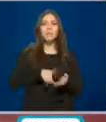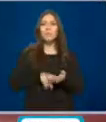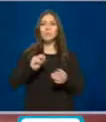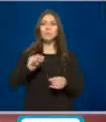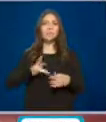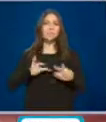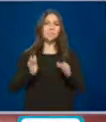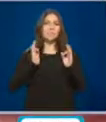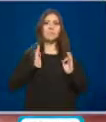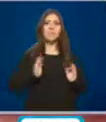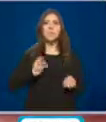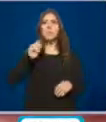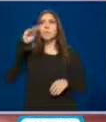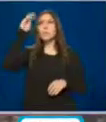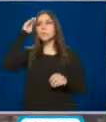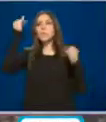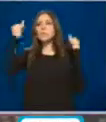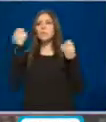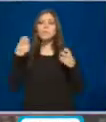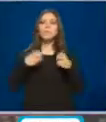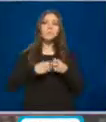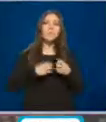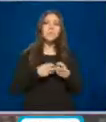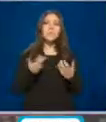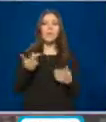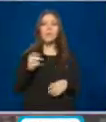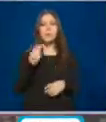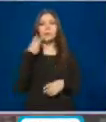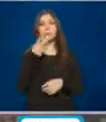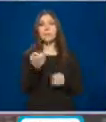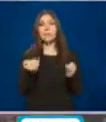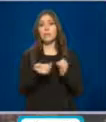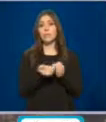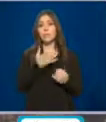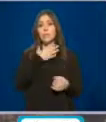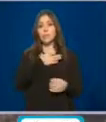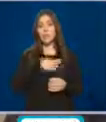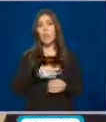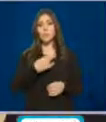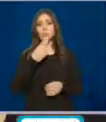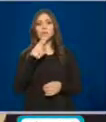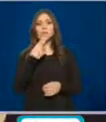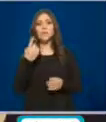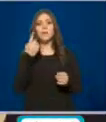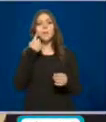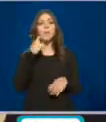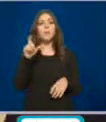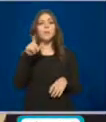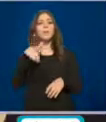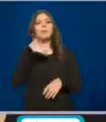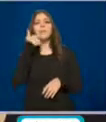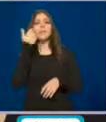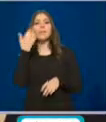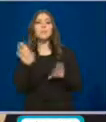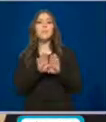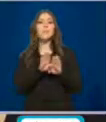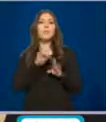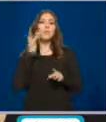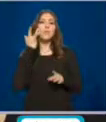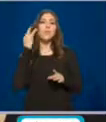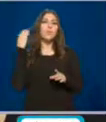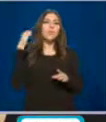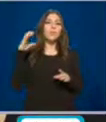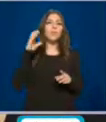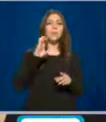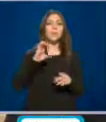por nuestra mente. Pero también es un artículo que nosotros utilizamos para el coqueteo. Cuando en lugar de agarrarlo con prisa o con